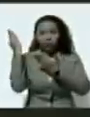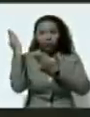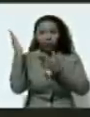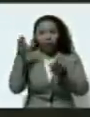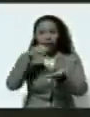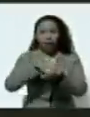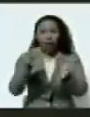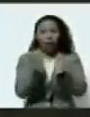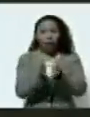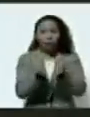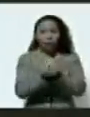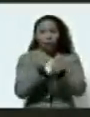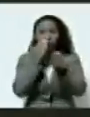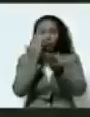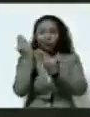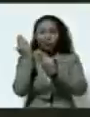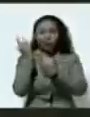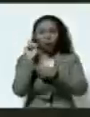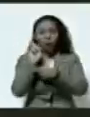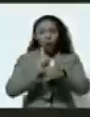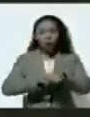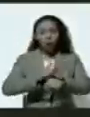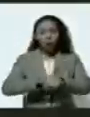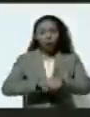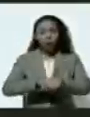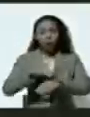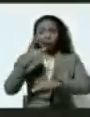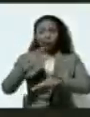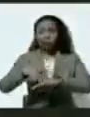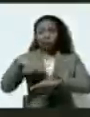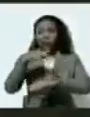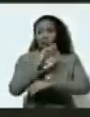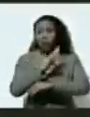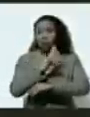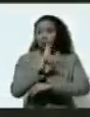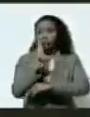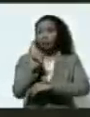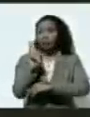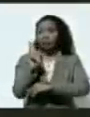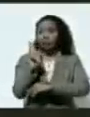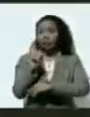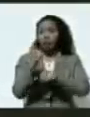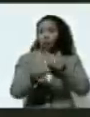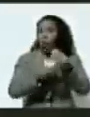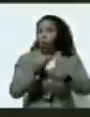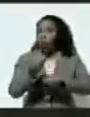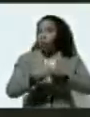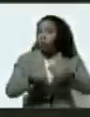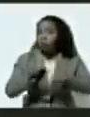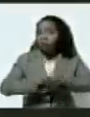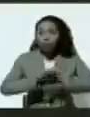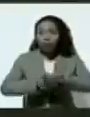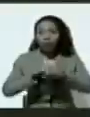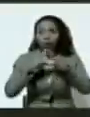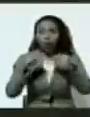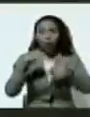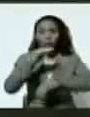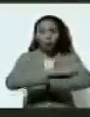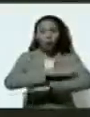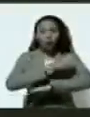Anzoátegui, en un momento grave de la República como consecuencia de todas las